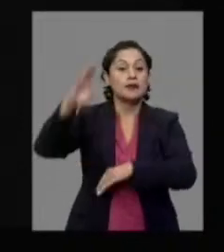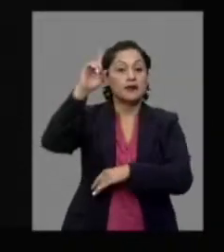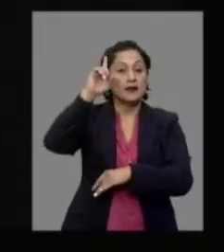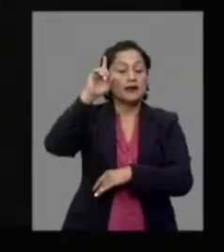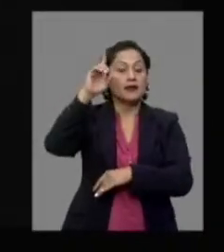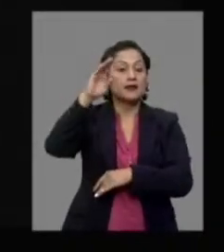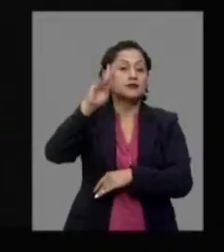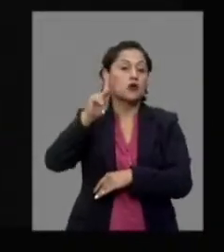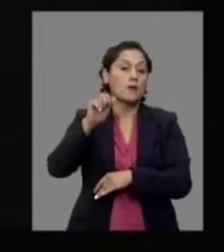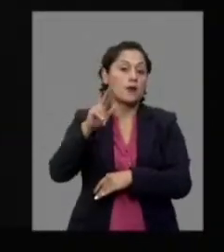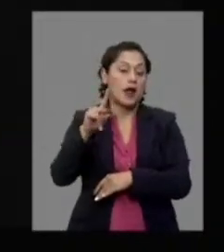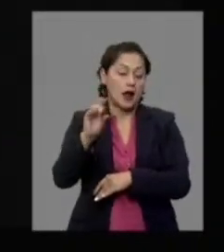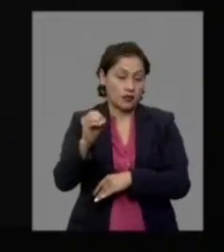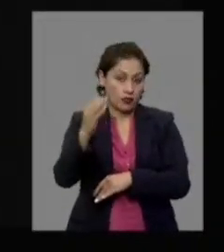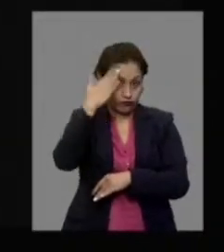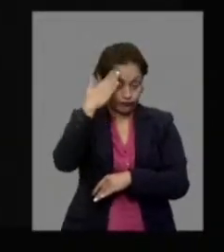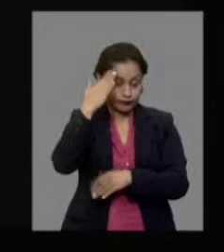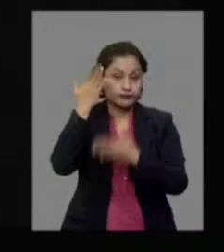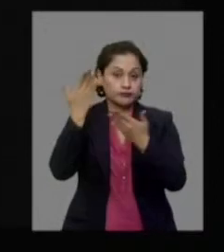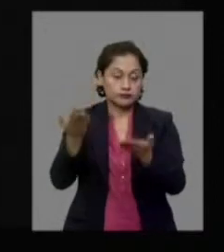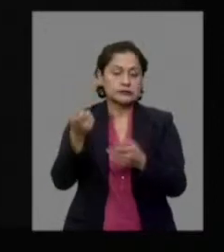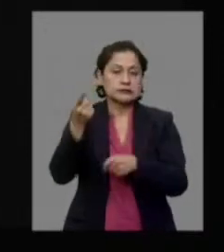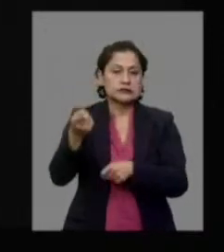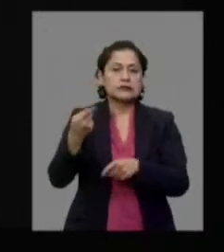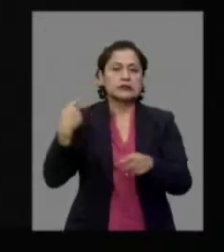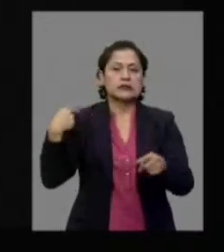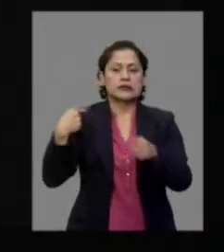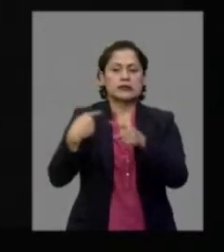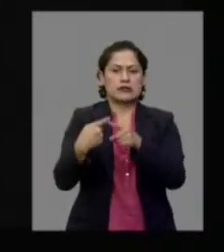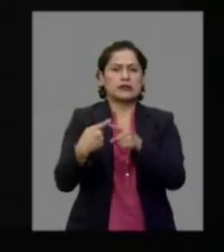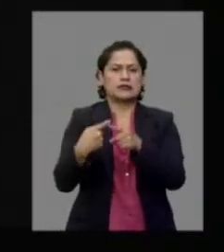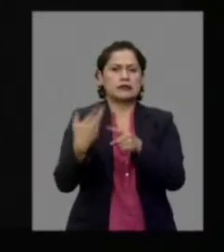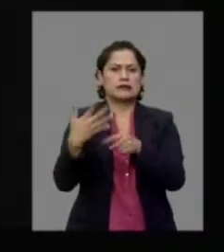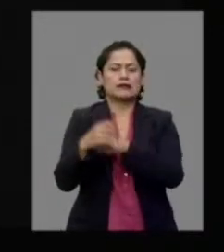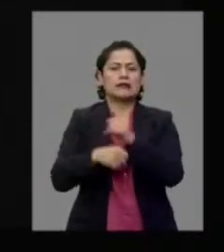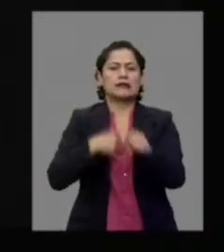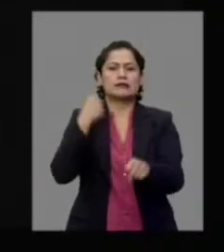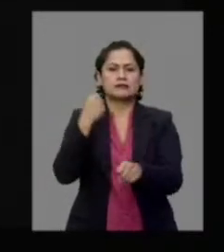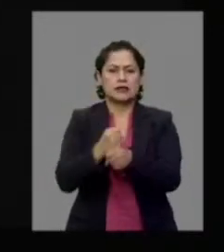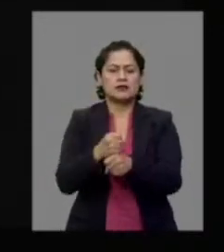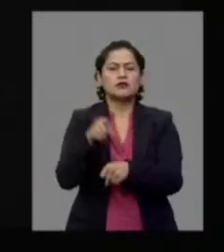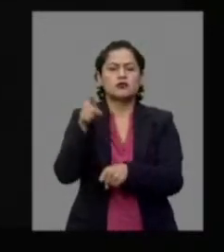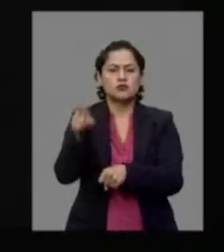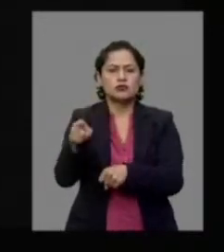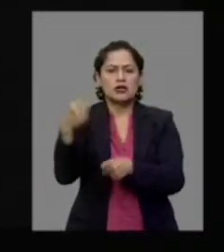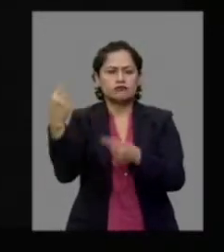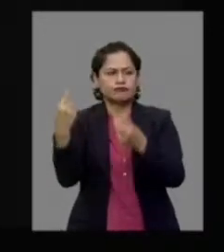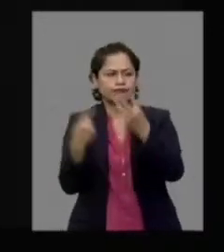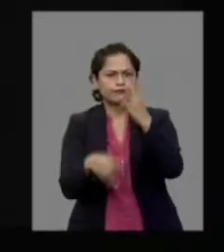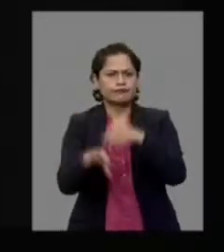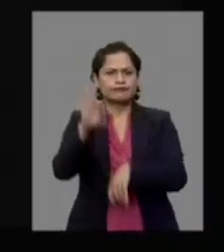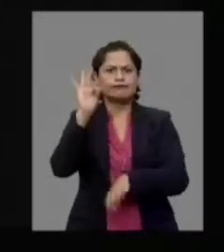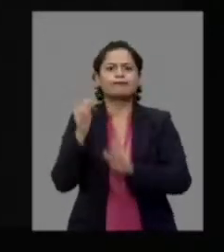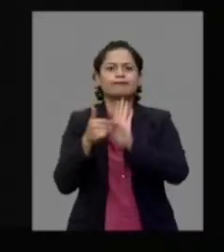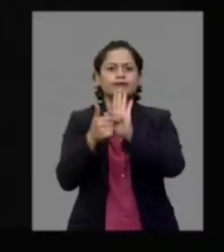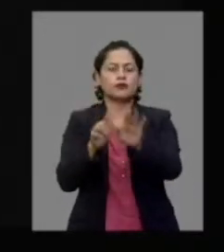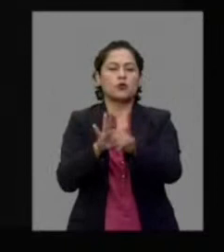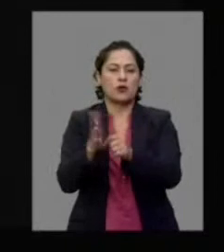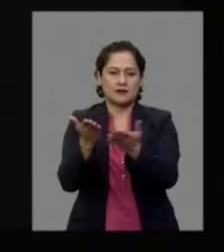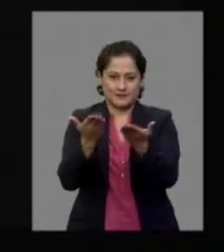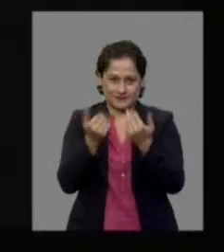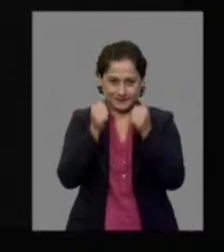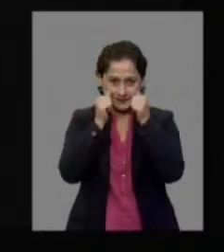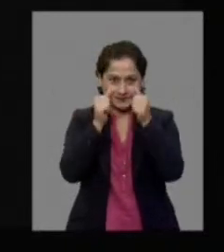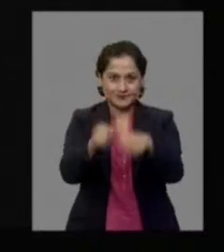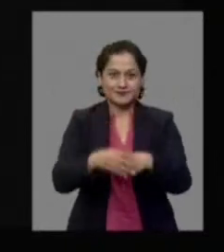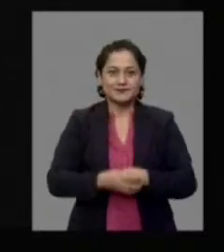cuyo desarrollo jurisprudencial en la última década usted destacaría? Adelante, le escuchamos. Sí, sí, muchas gracias. Bueno, pues